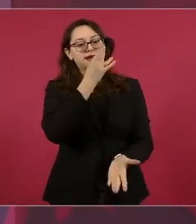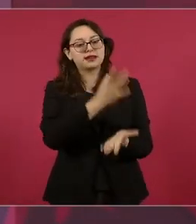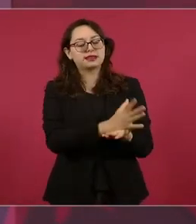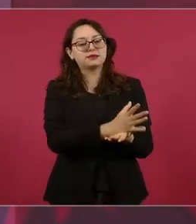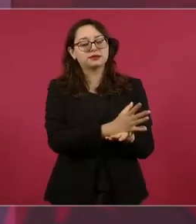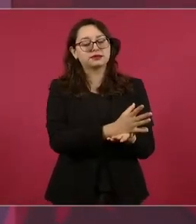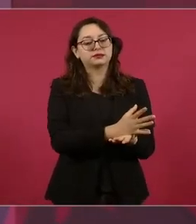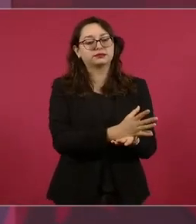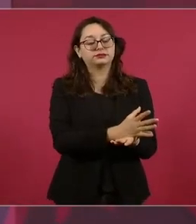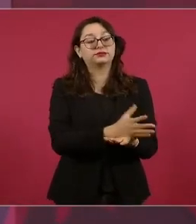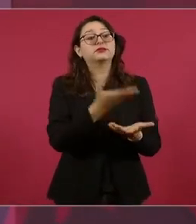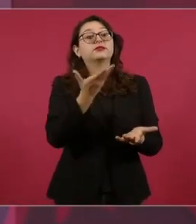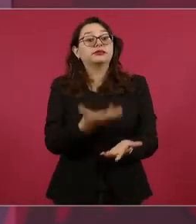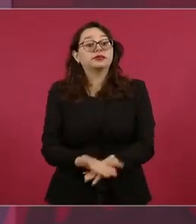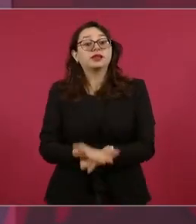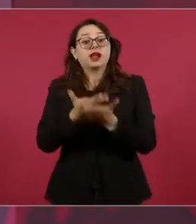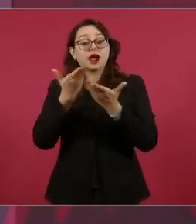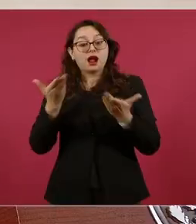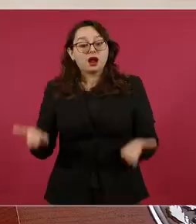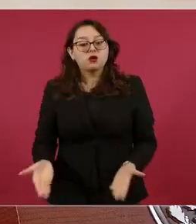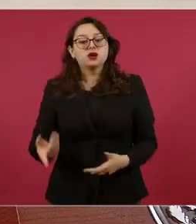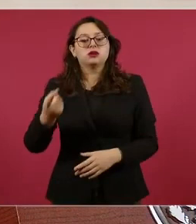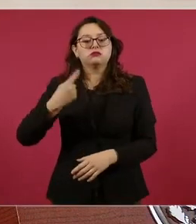carga nosotros